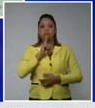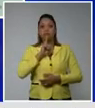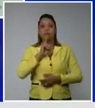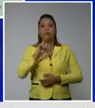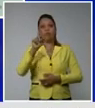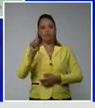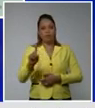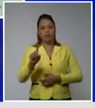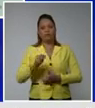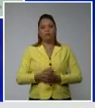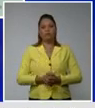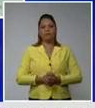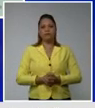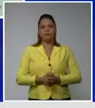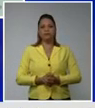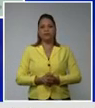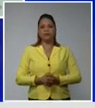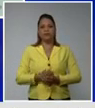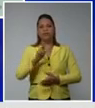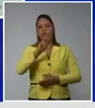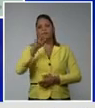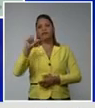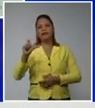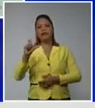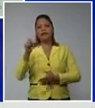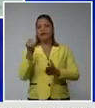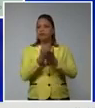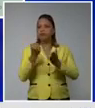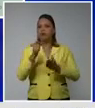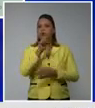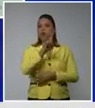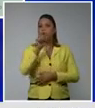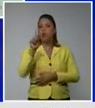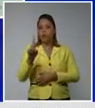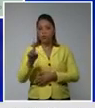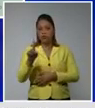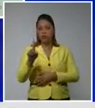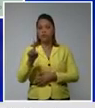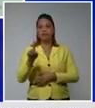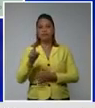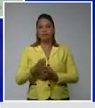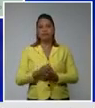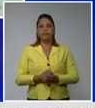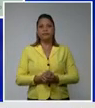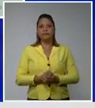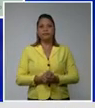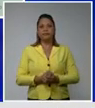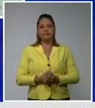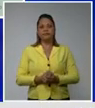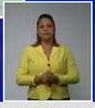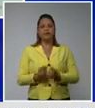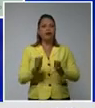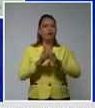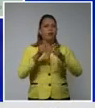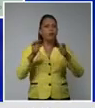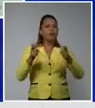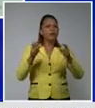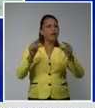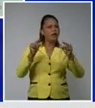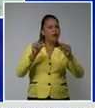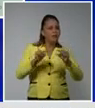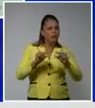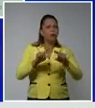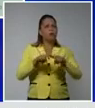uno. Villa Clara confirma 11 casos autóctonos. Incrementa discretamente, pero